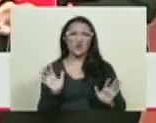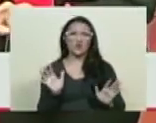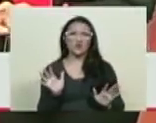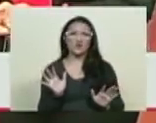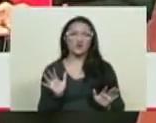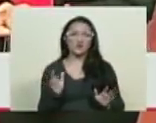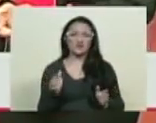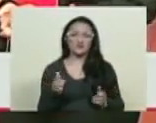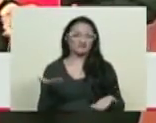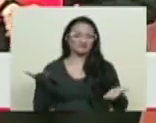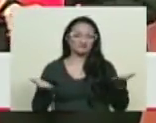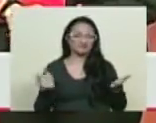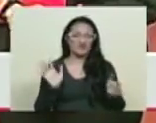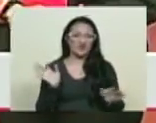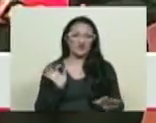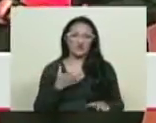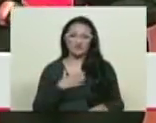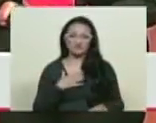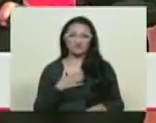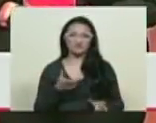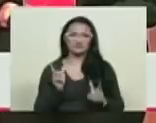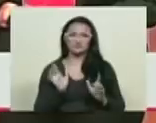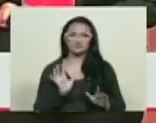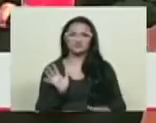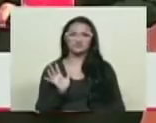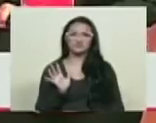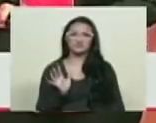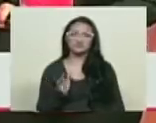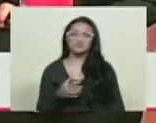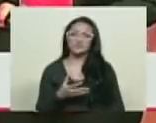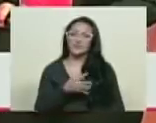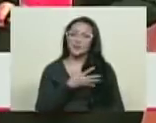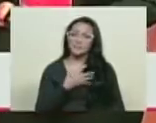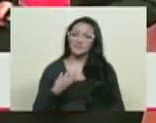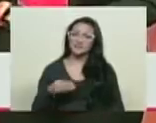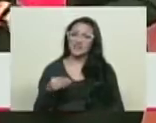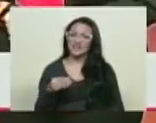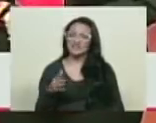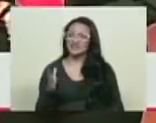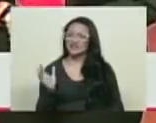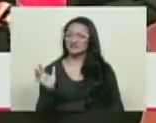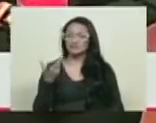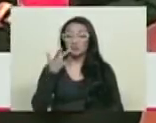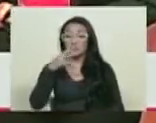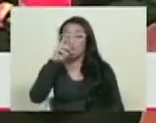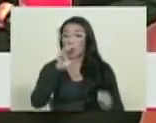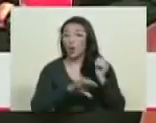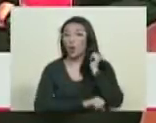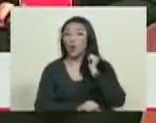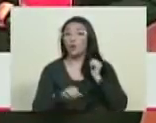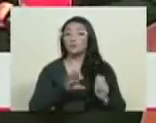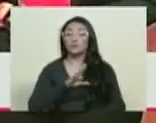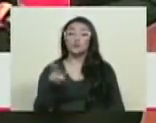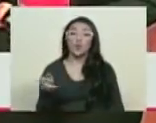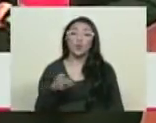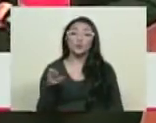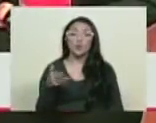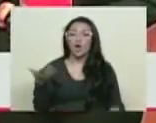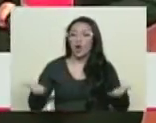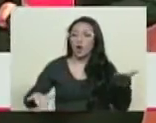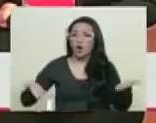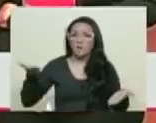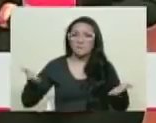alimañas como el presidente fraudulento donde una alimaña no nos comparen